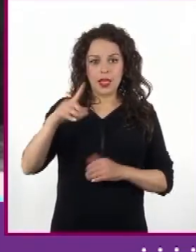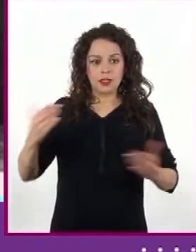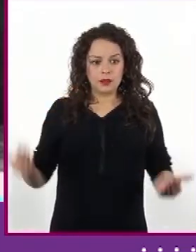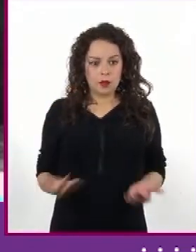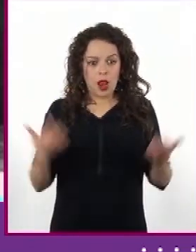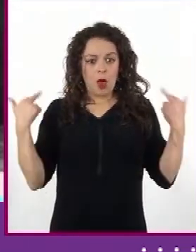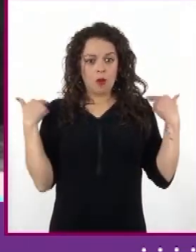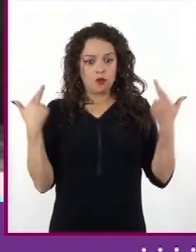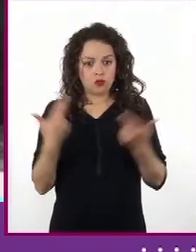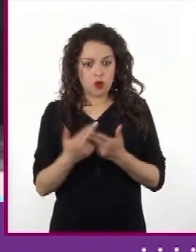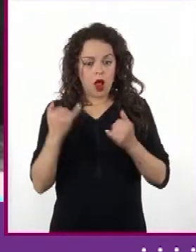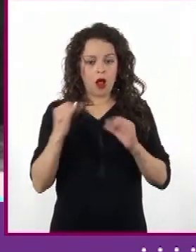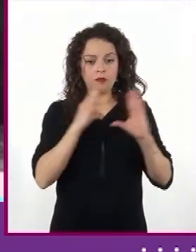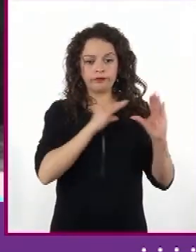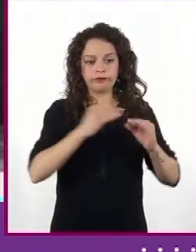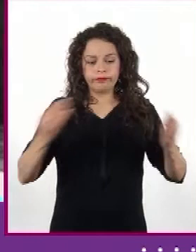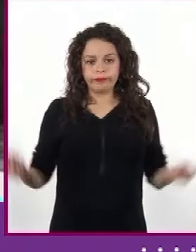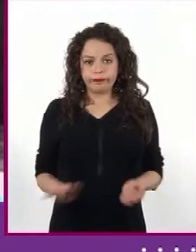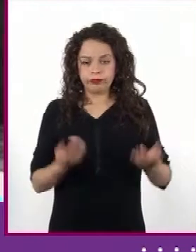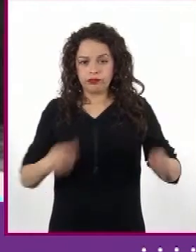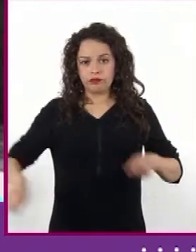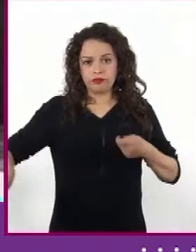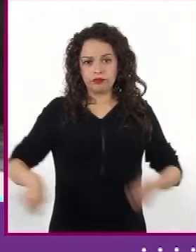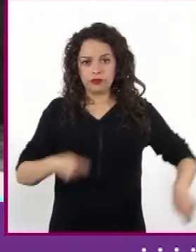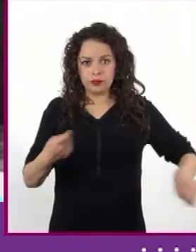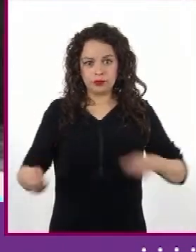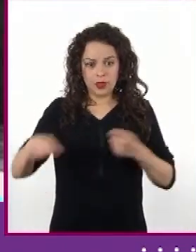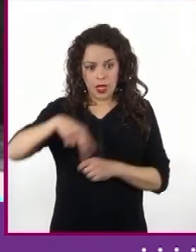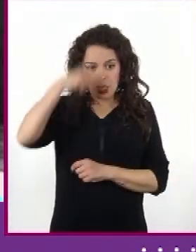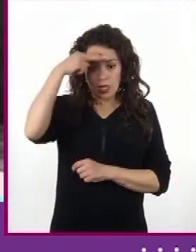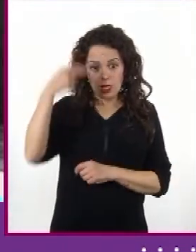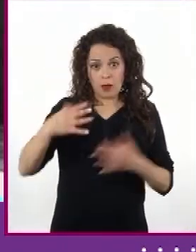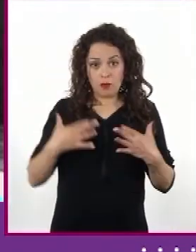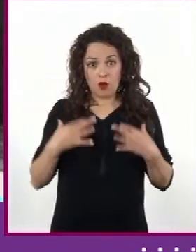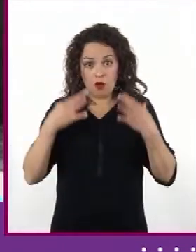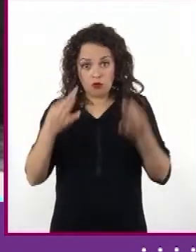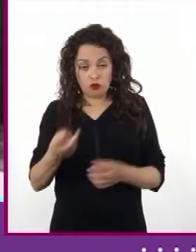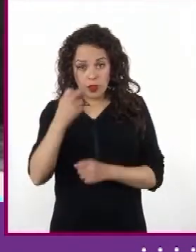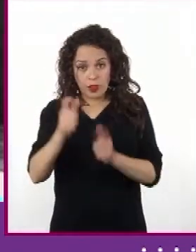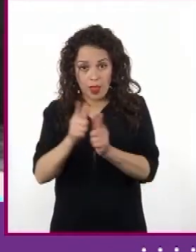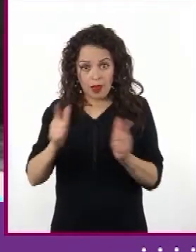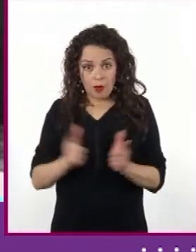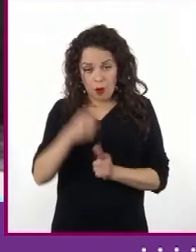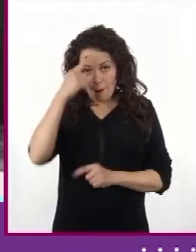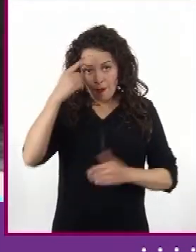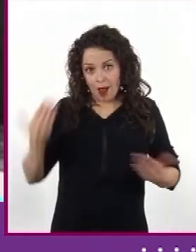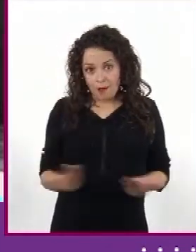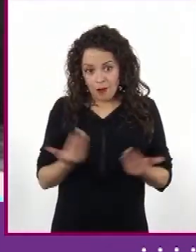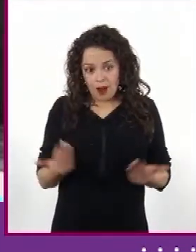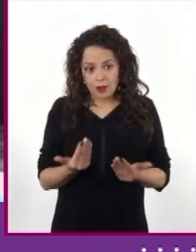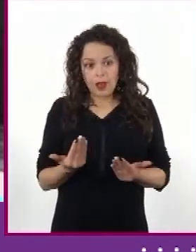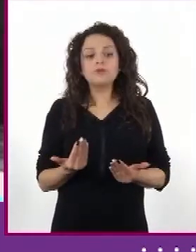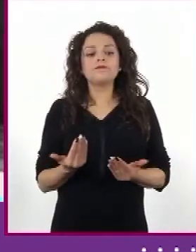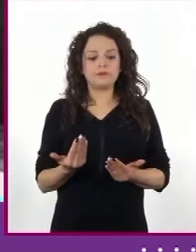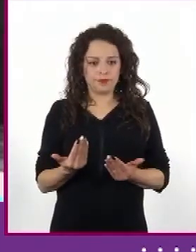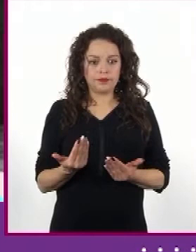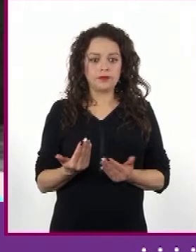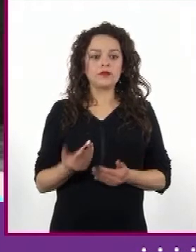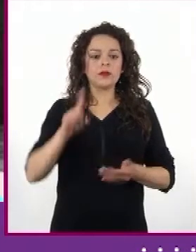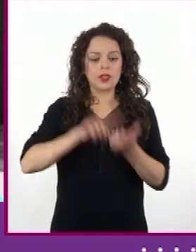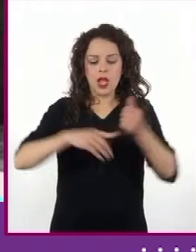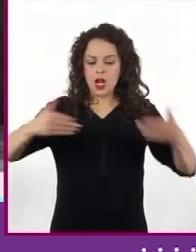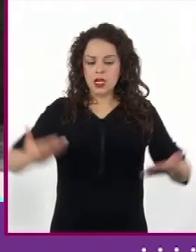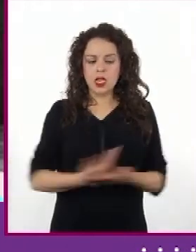coreógrafa y fundadora del Ballet Folclórico de México, nació un 19 de septiembre de 1917. Fue la primera